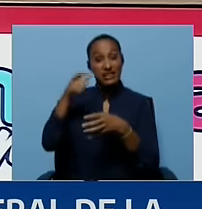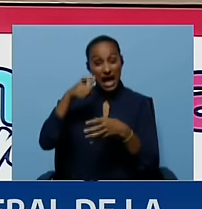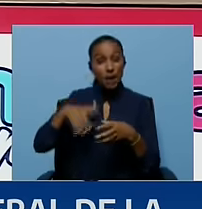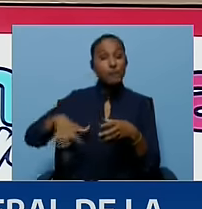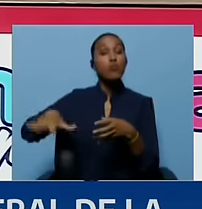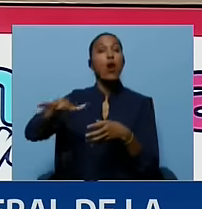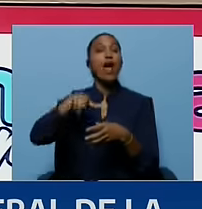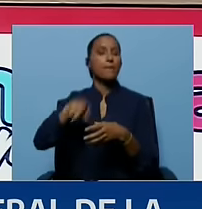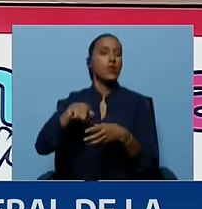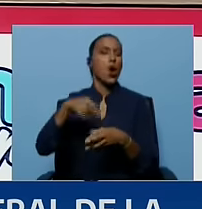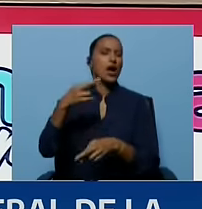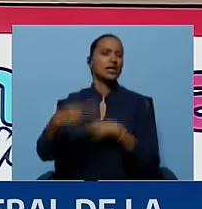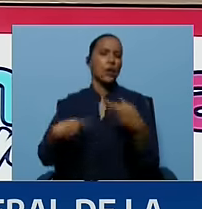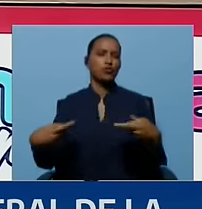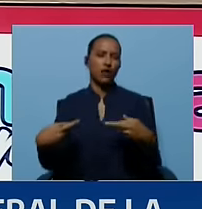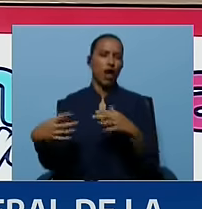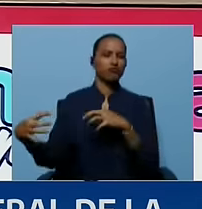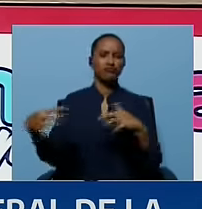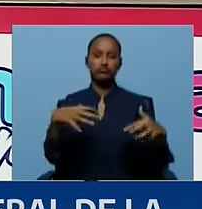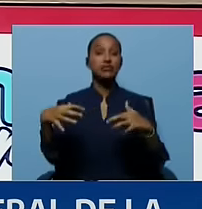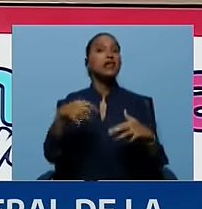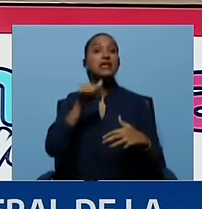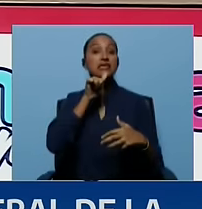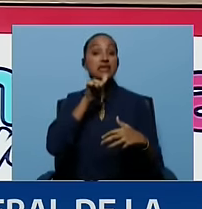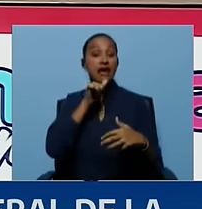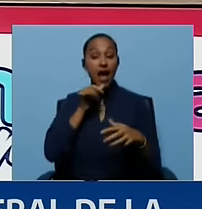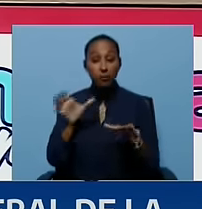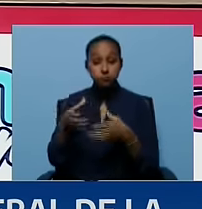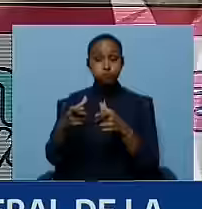popular revolucionario de Ezequiel Zamora.